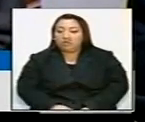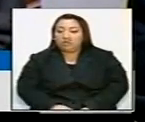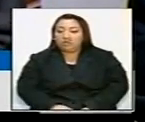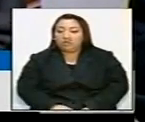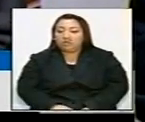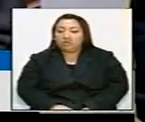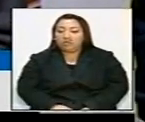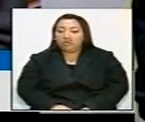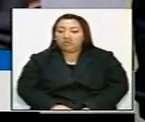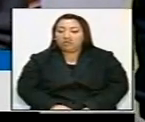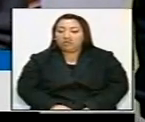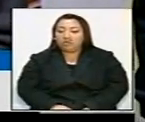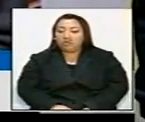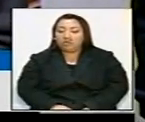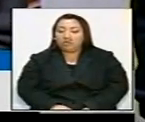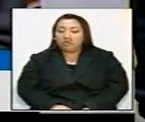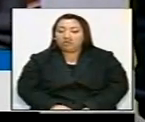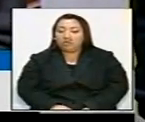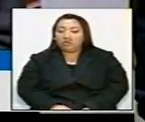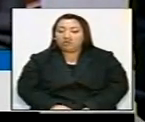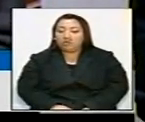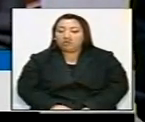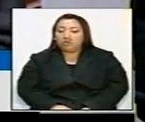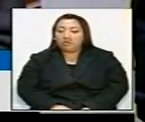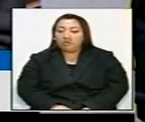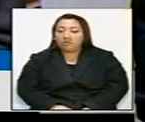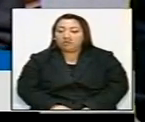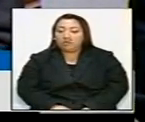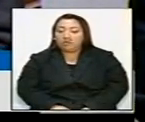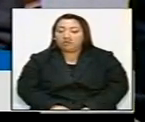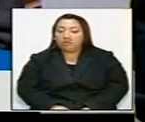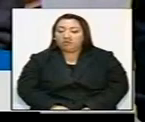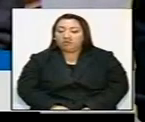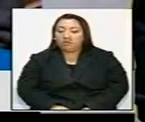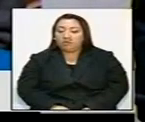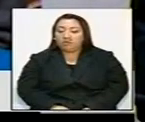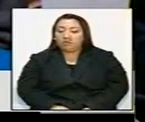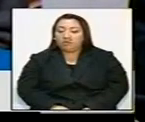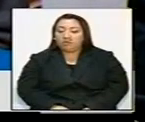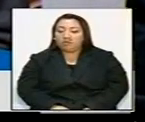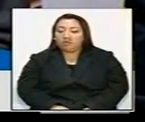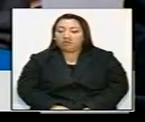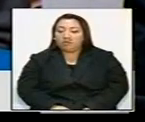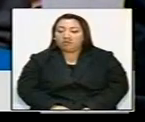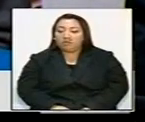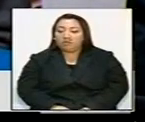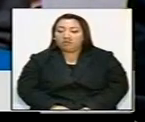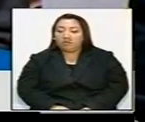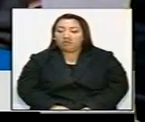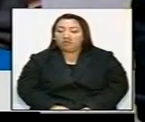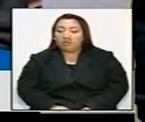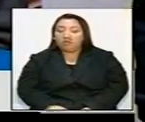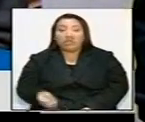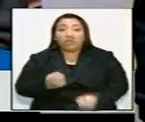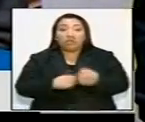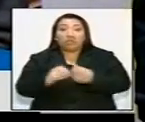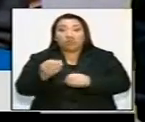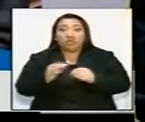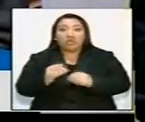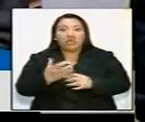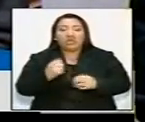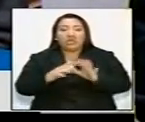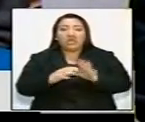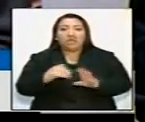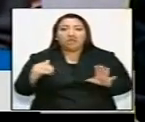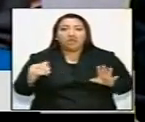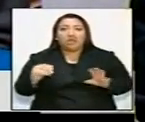garantiza que el negocio va a dar resultado. Por lo general dicen, al negocio cuando lo has calculado, quítale la mitad. Si sigue